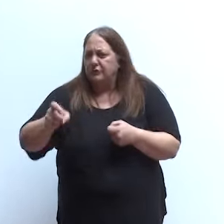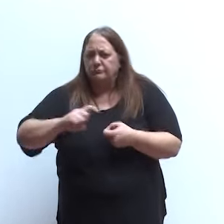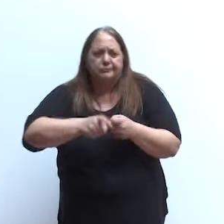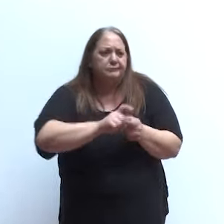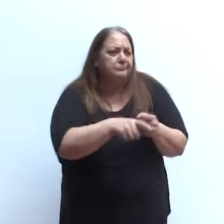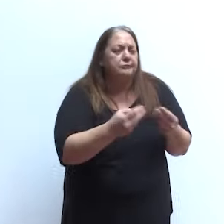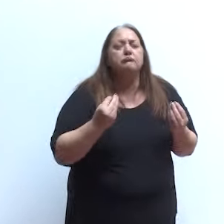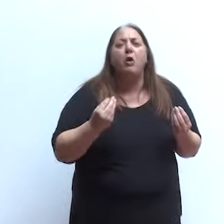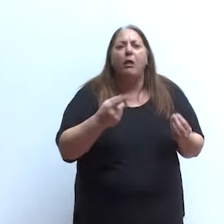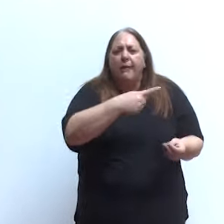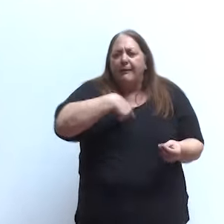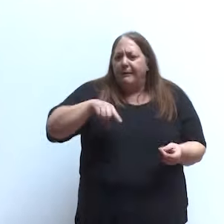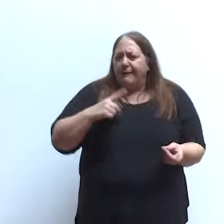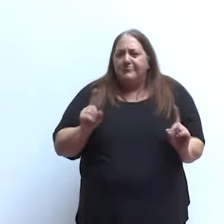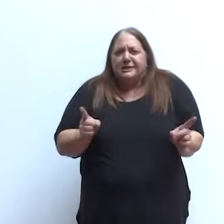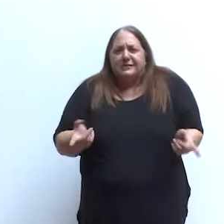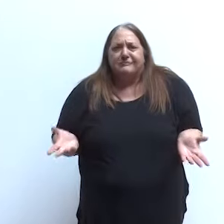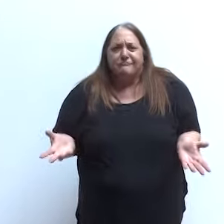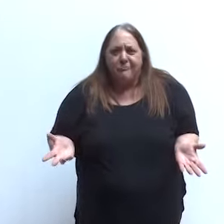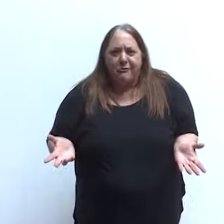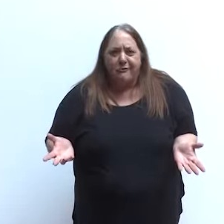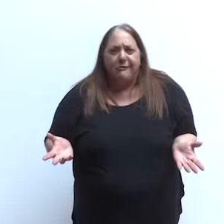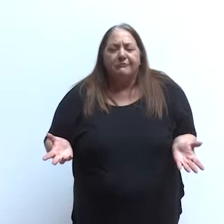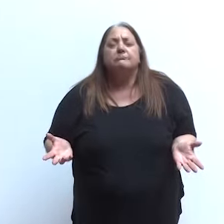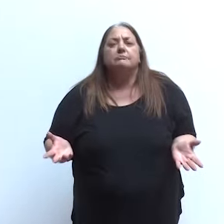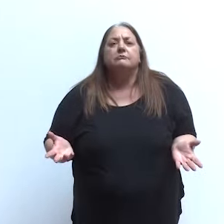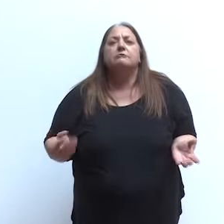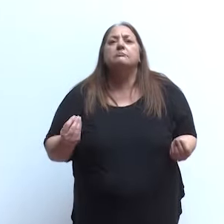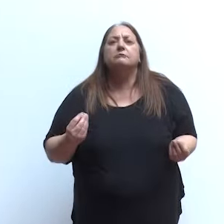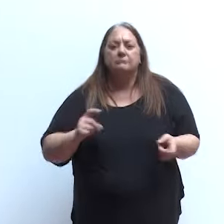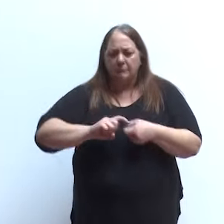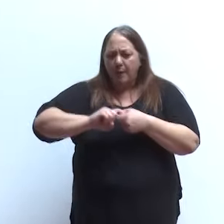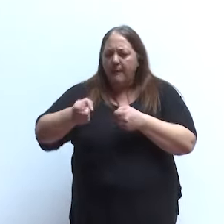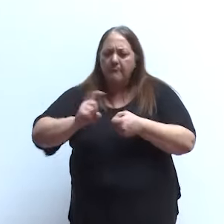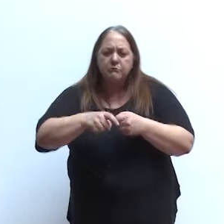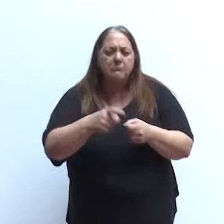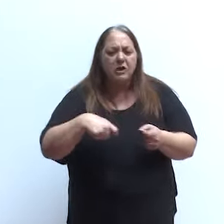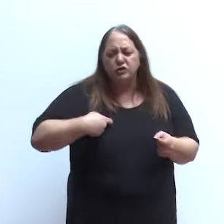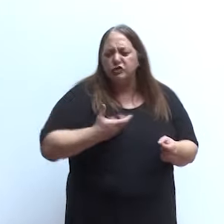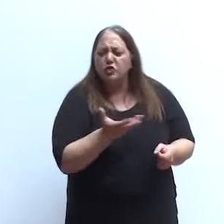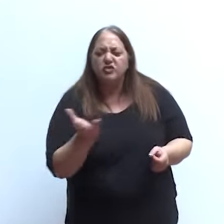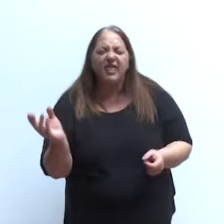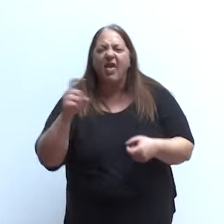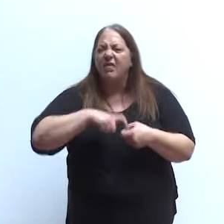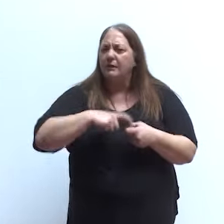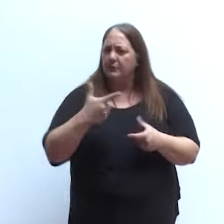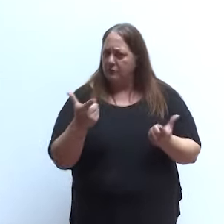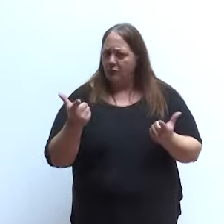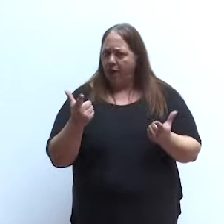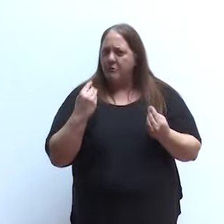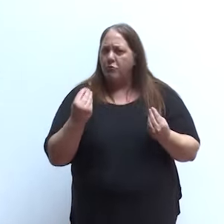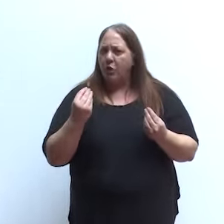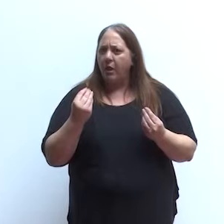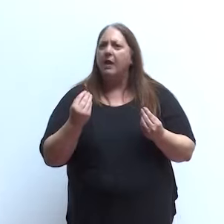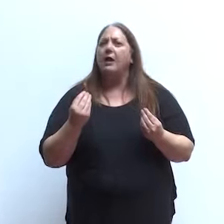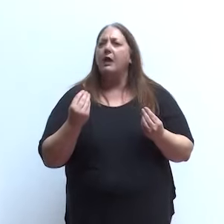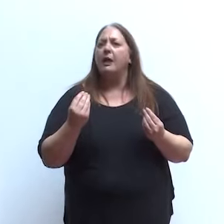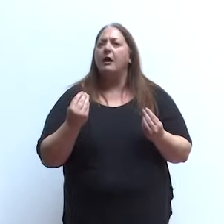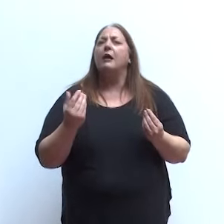soltando eh que se fueron desenganchado de esas tramas sociales con la desintermediación que no es un invento